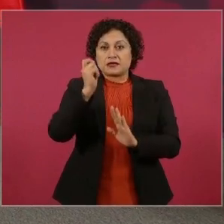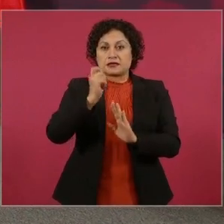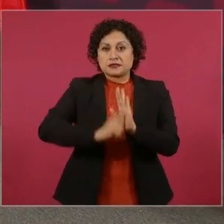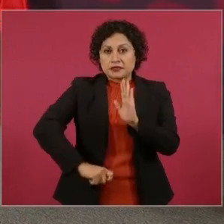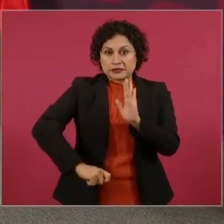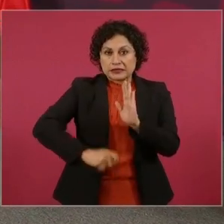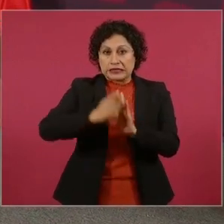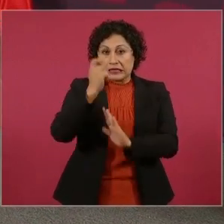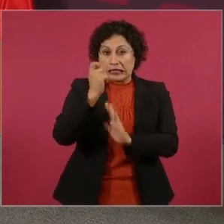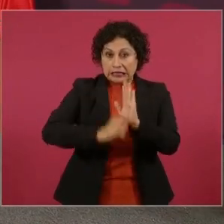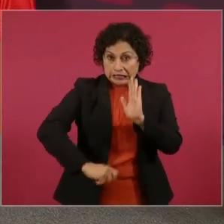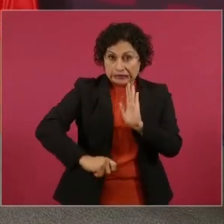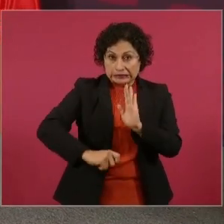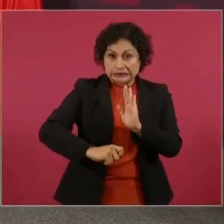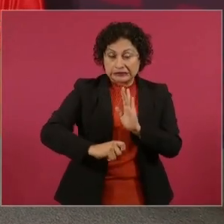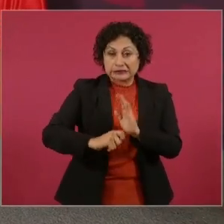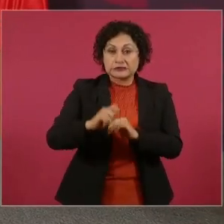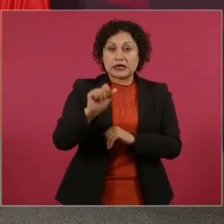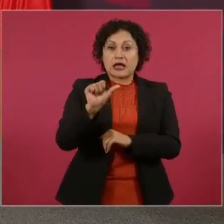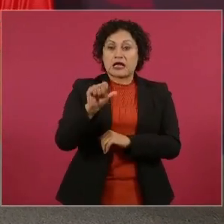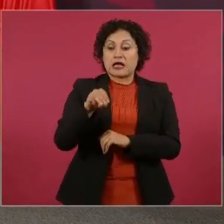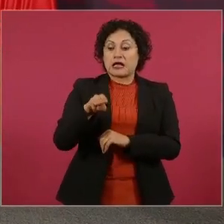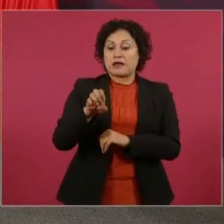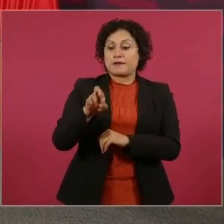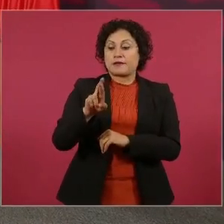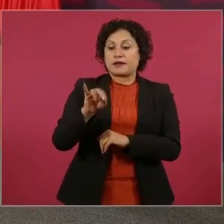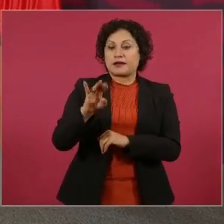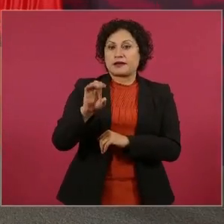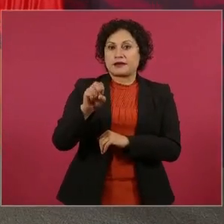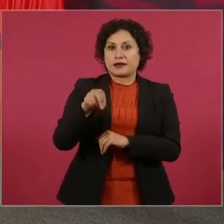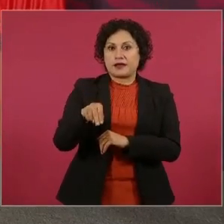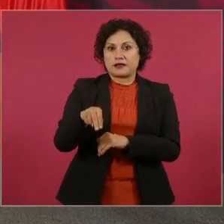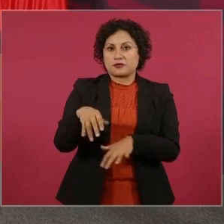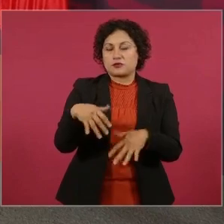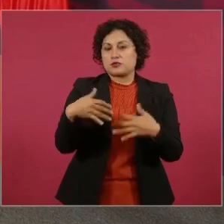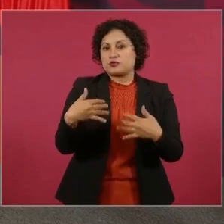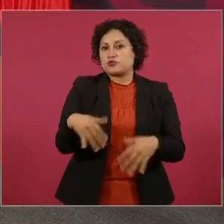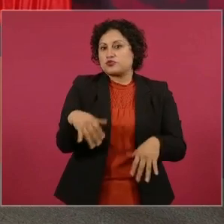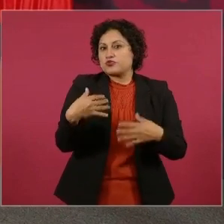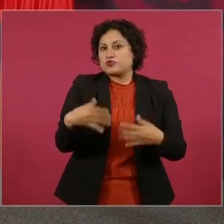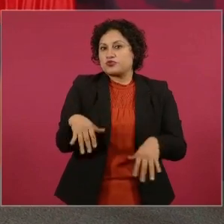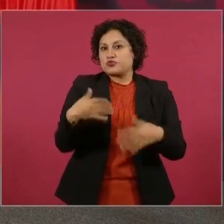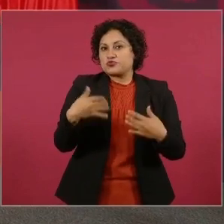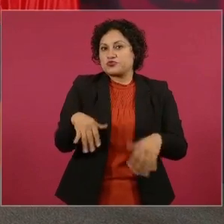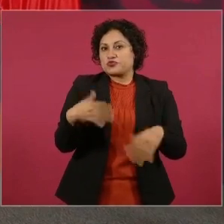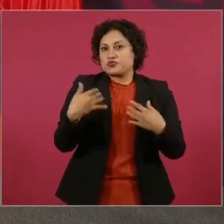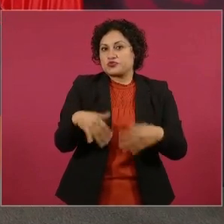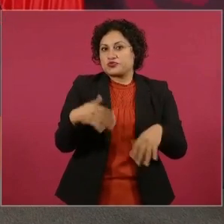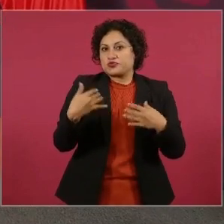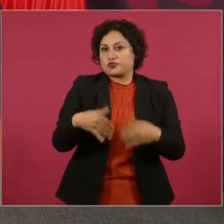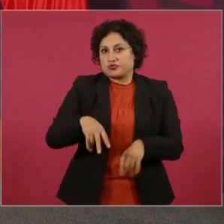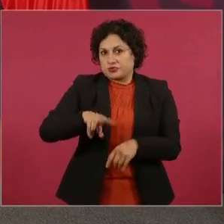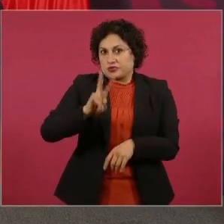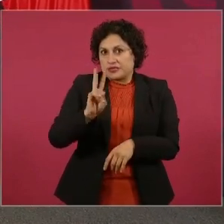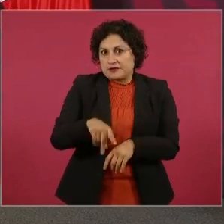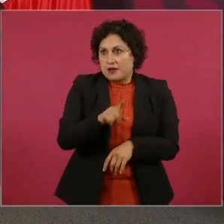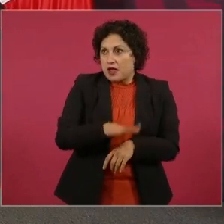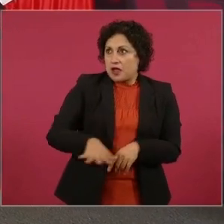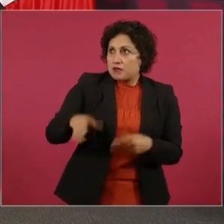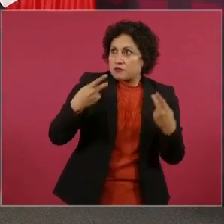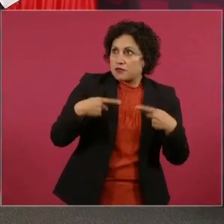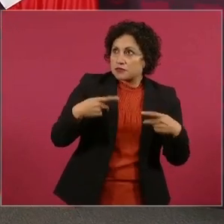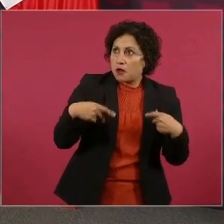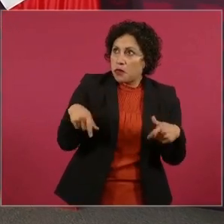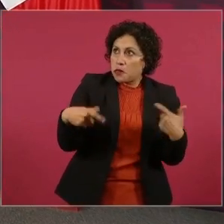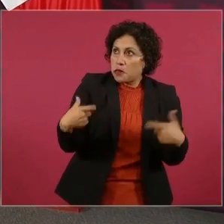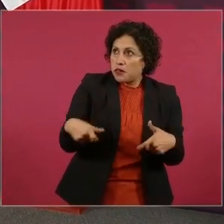American Express no cualquiera American Express de puro machuchón